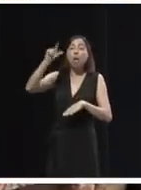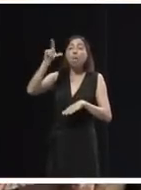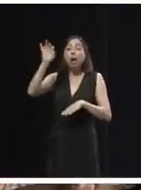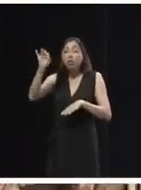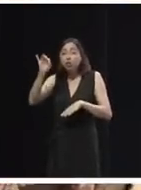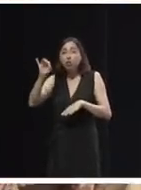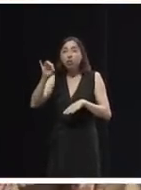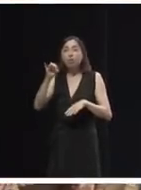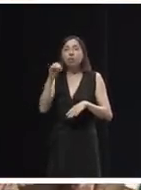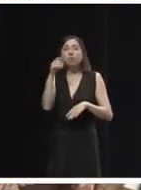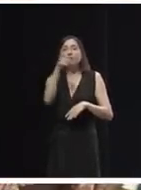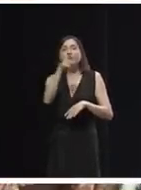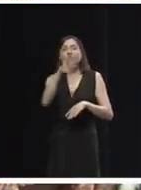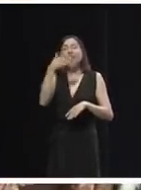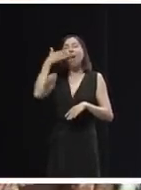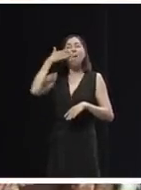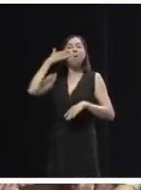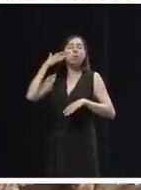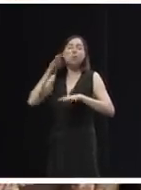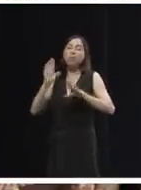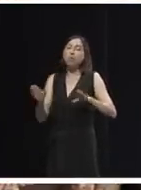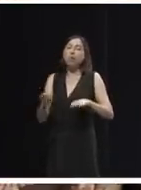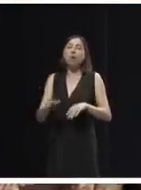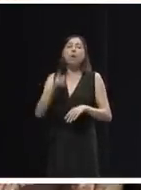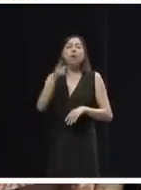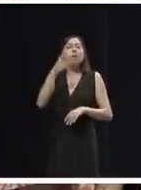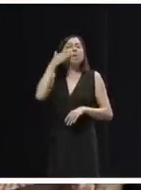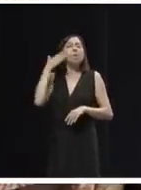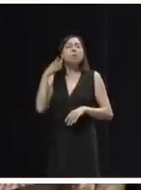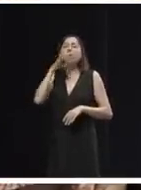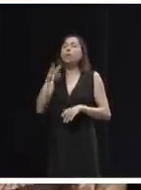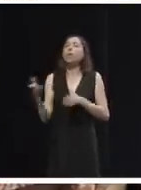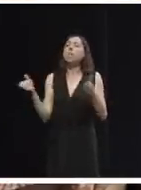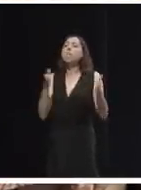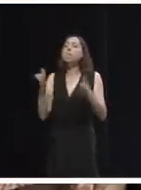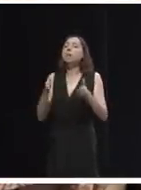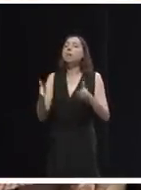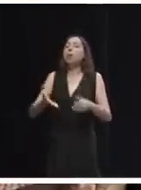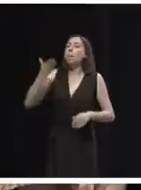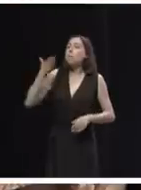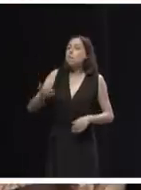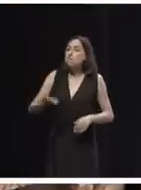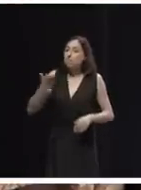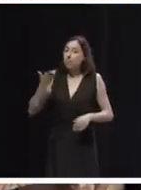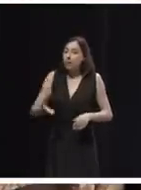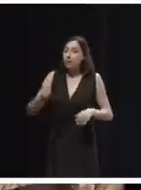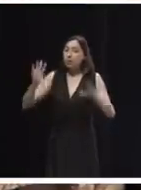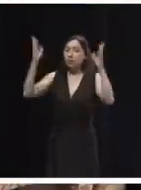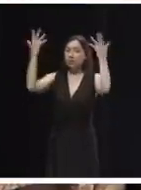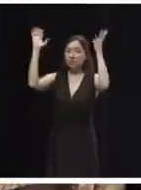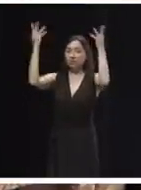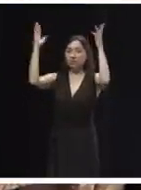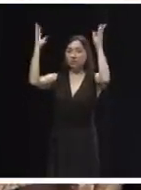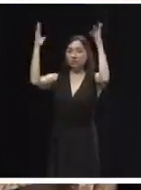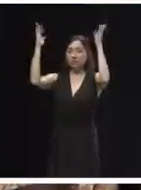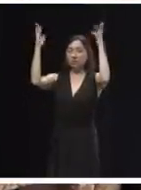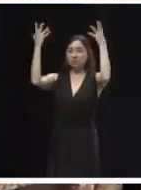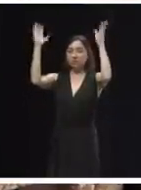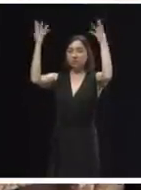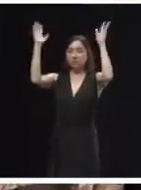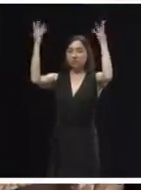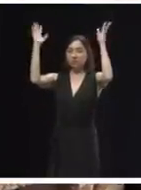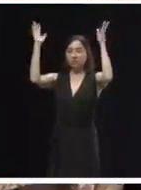insistía, es un orgullo porque es un momento clave, es un momento en el que nos estamos jugando la democracia.